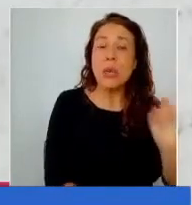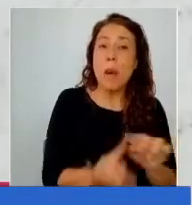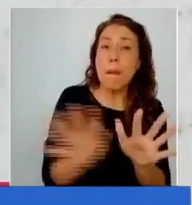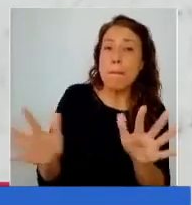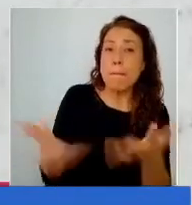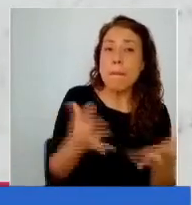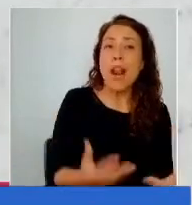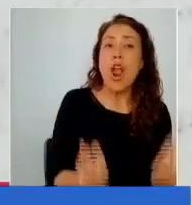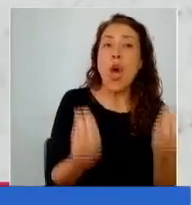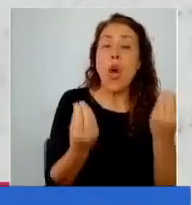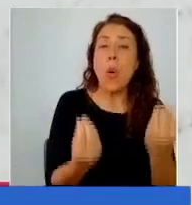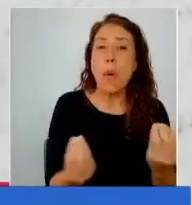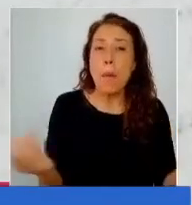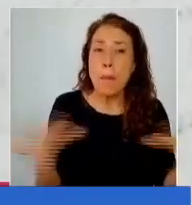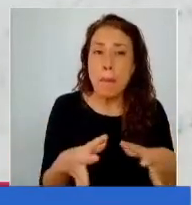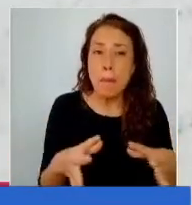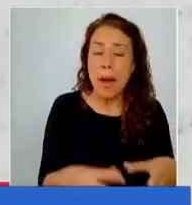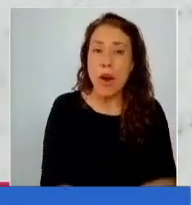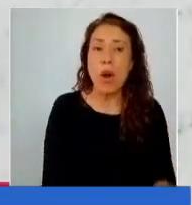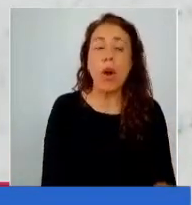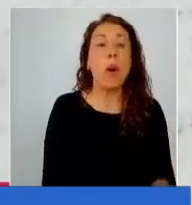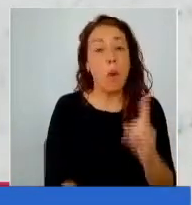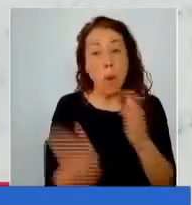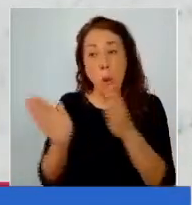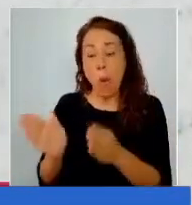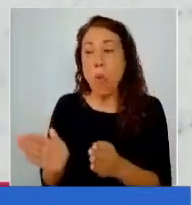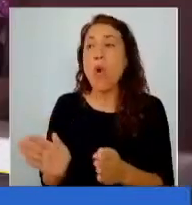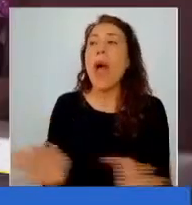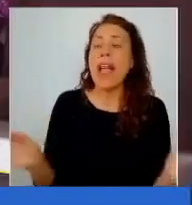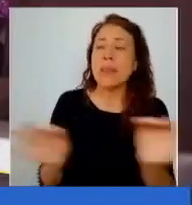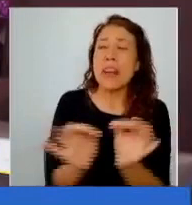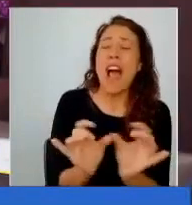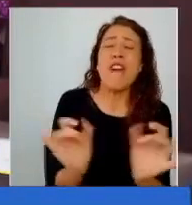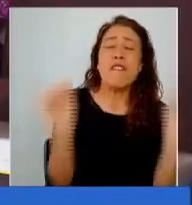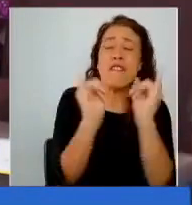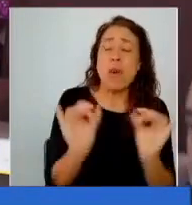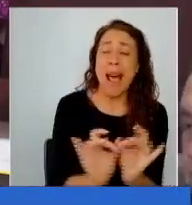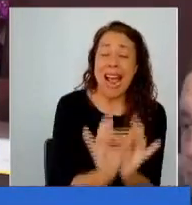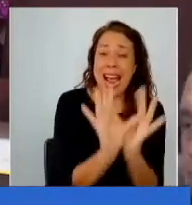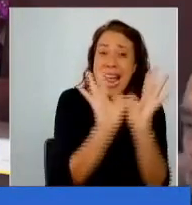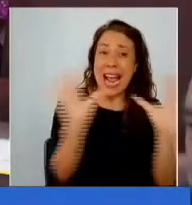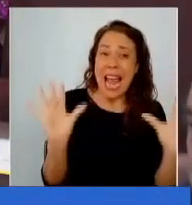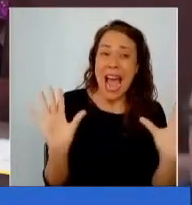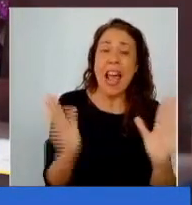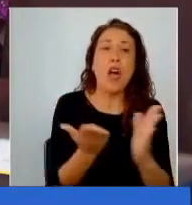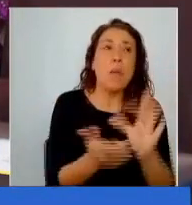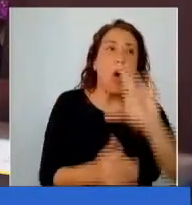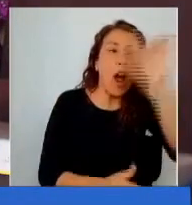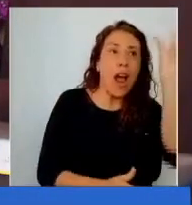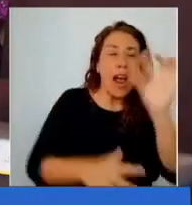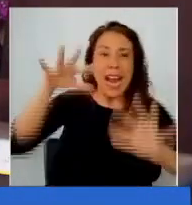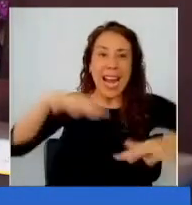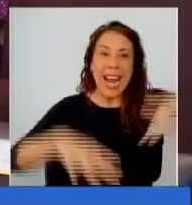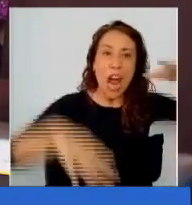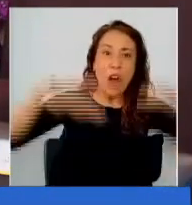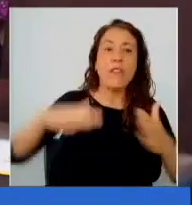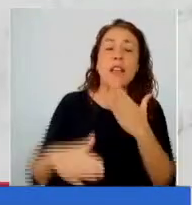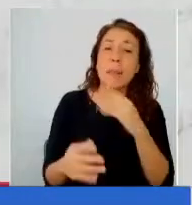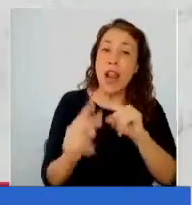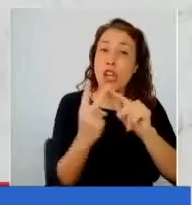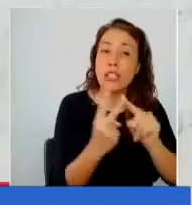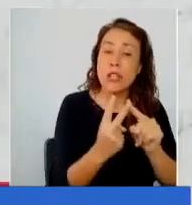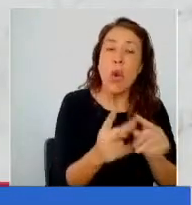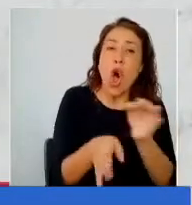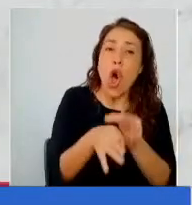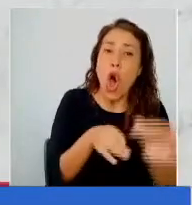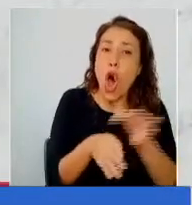que por una parte describen con fidelidad las geografía y por otro lado orientan Dónde